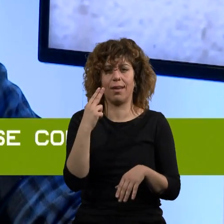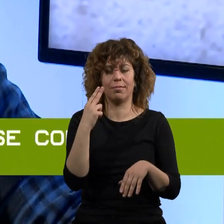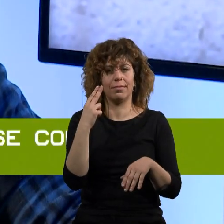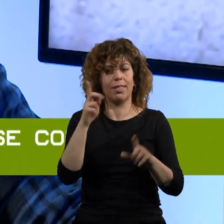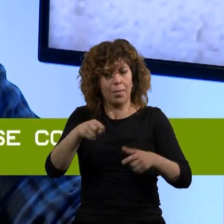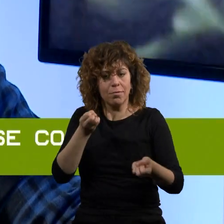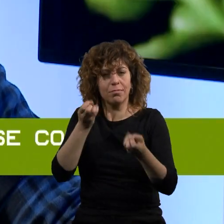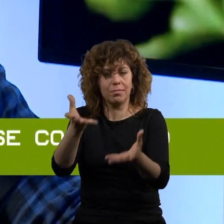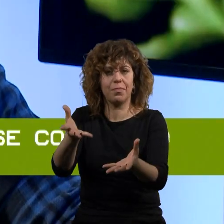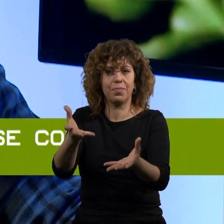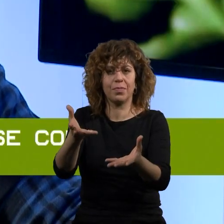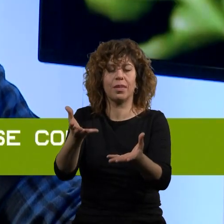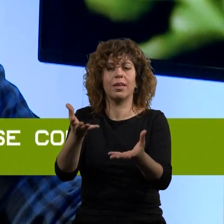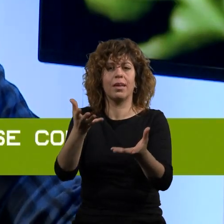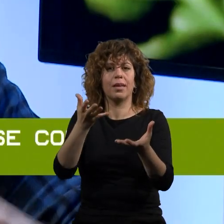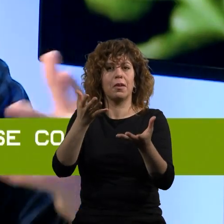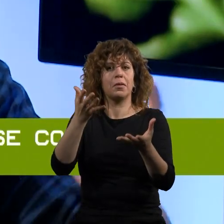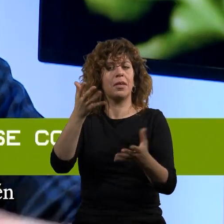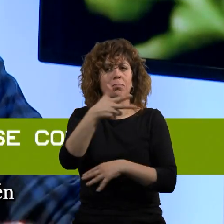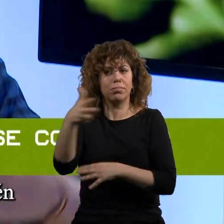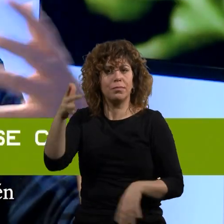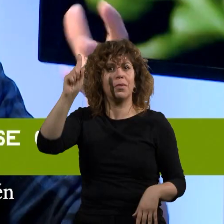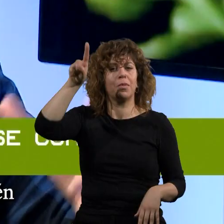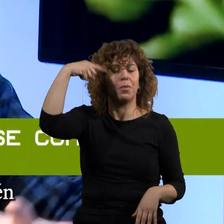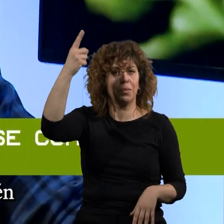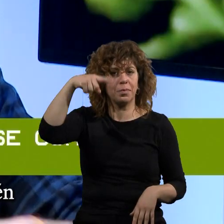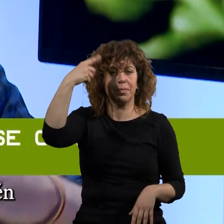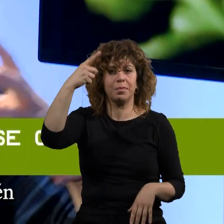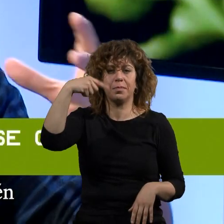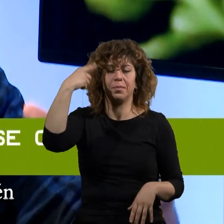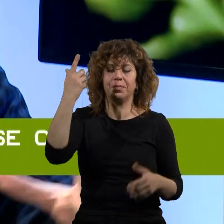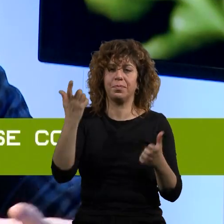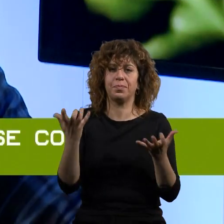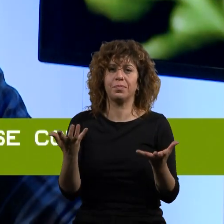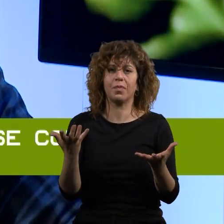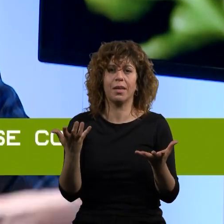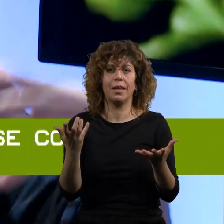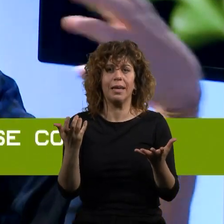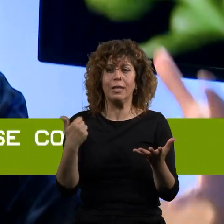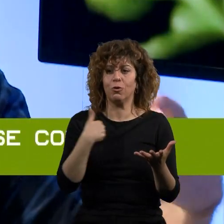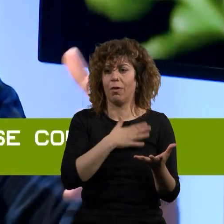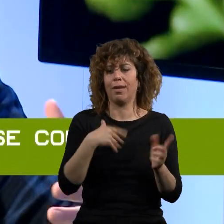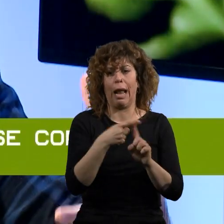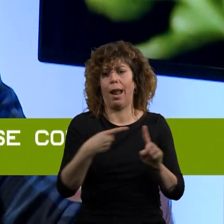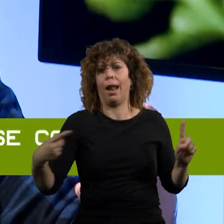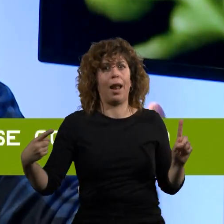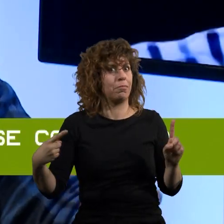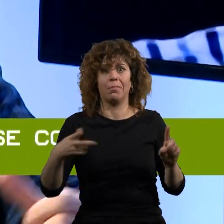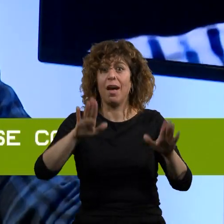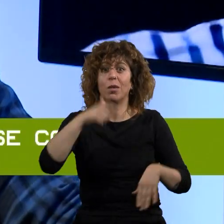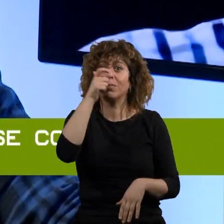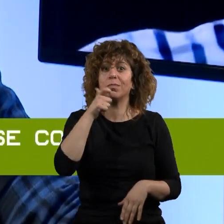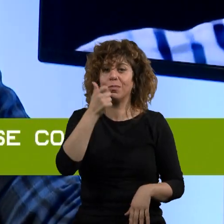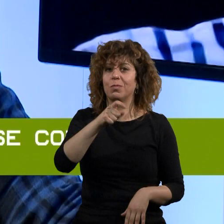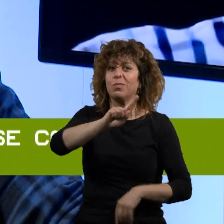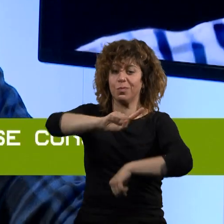se ha ido como algo grande y el documental, bueno, que además es un documental que también yo no quería hacerlo tan largo y al final dura 1 hora y